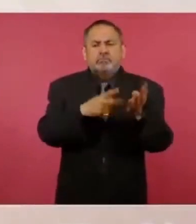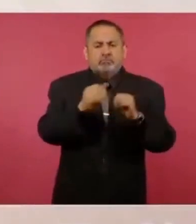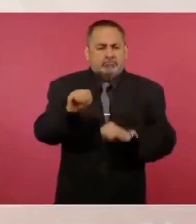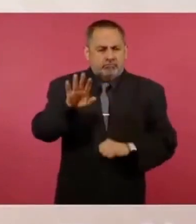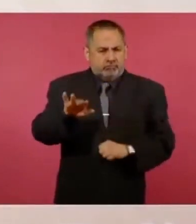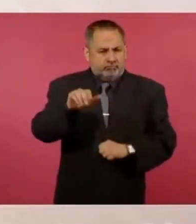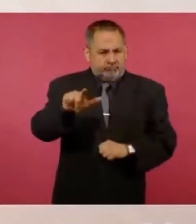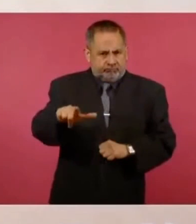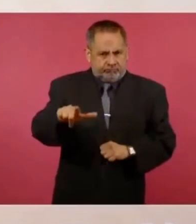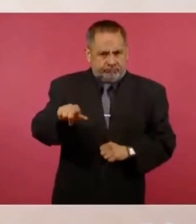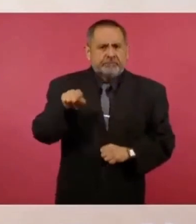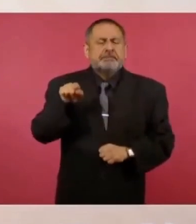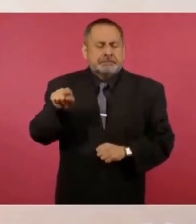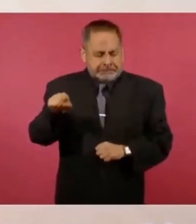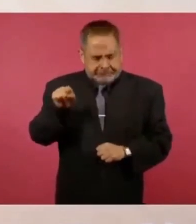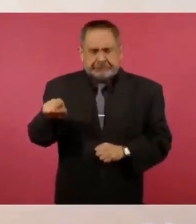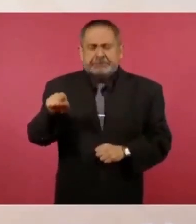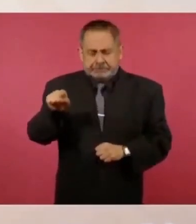quedó